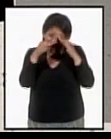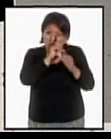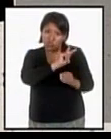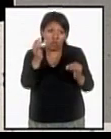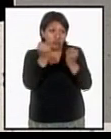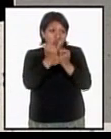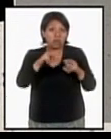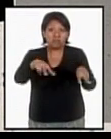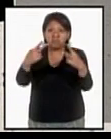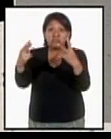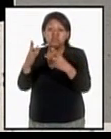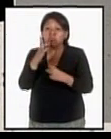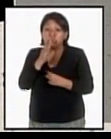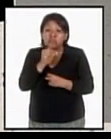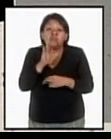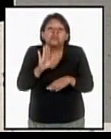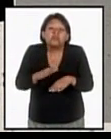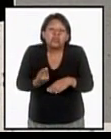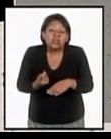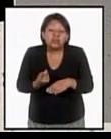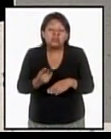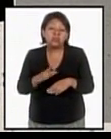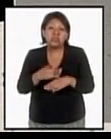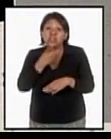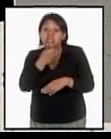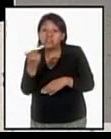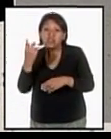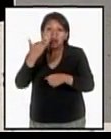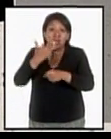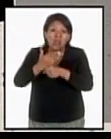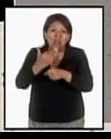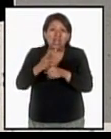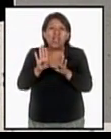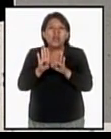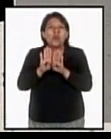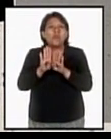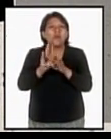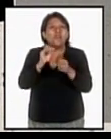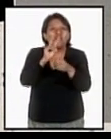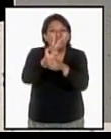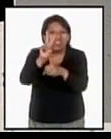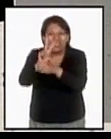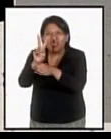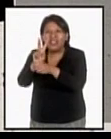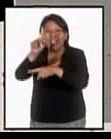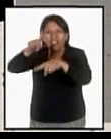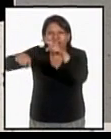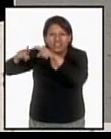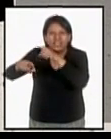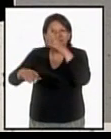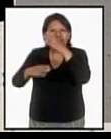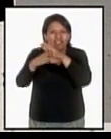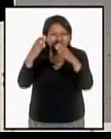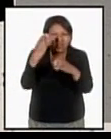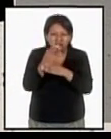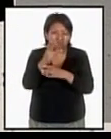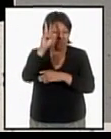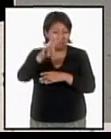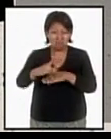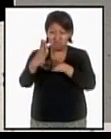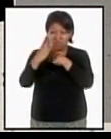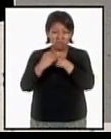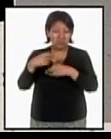comerciantes. ¿Por qué? Porque, pues, como dice, ahorita hay mucho operativo. Ahorita la verdad no nos dejan vender.